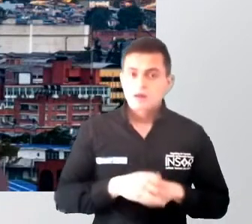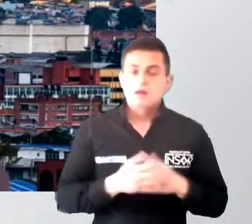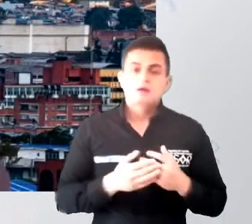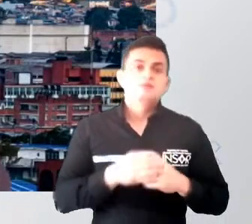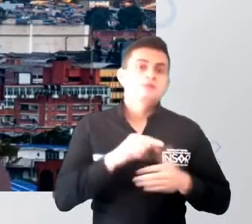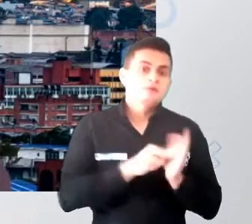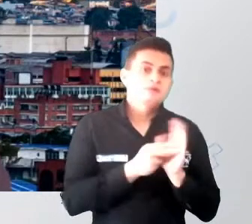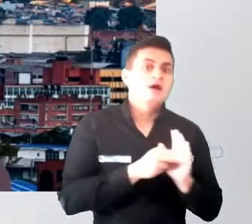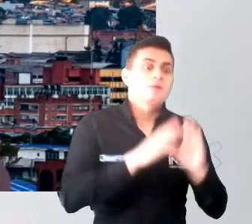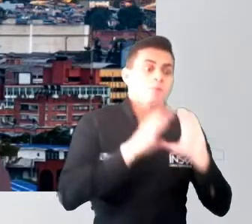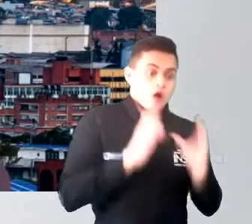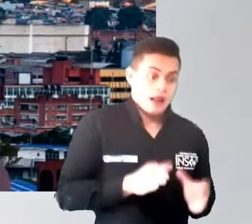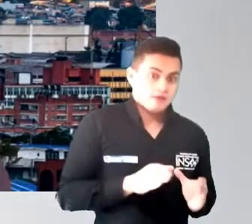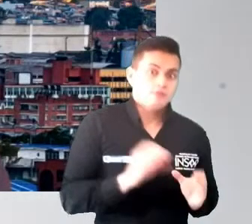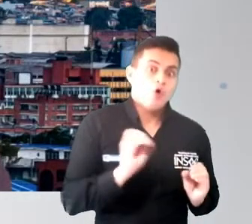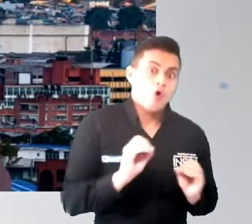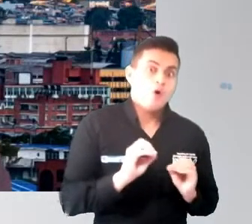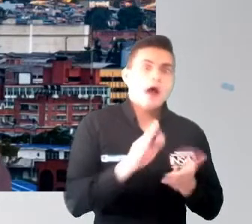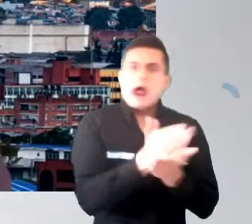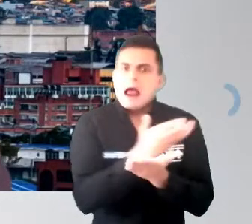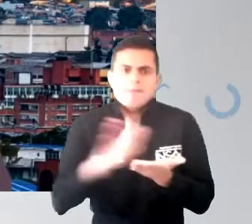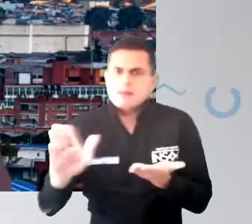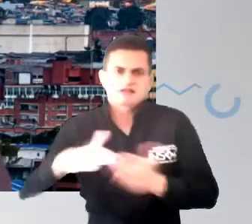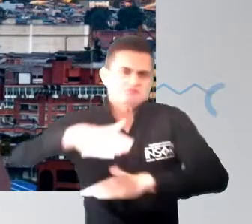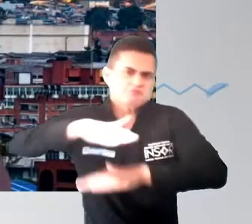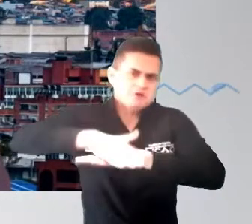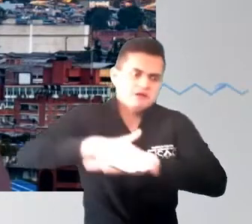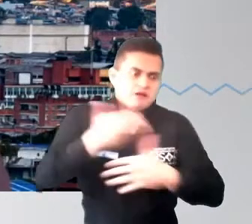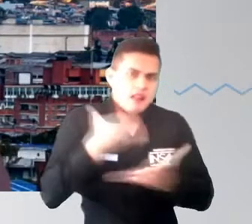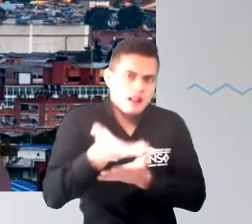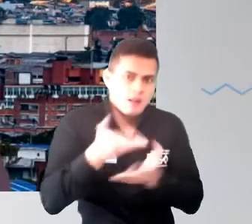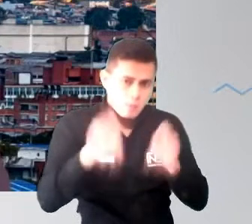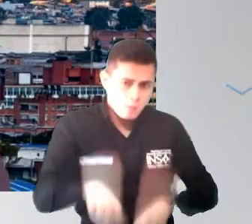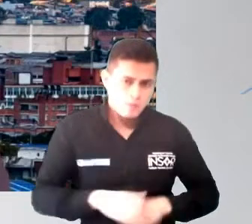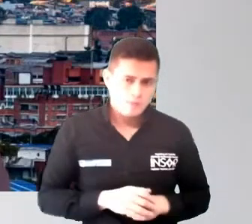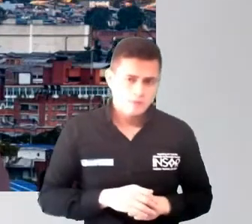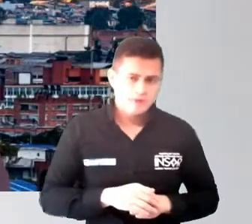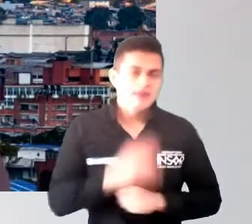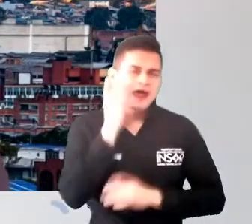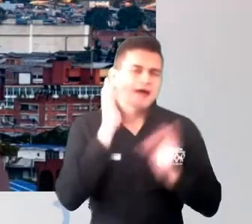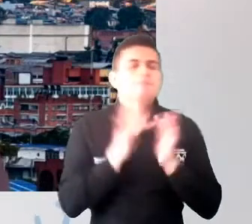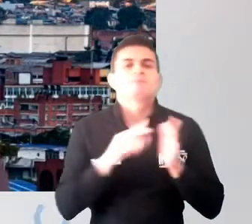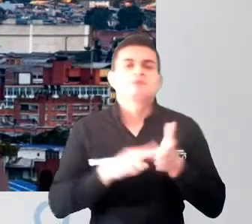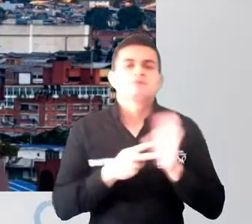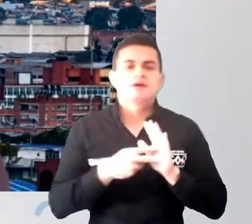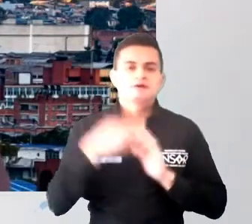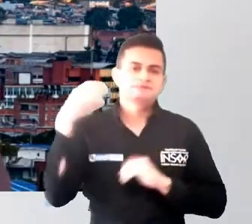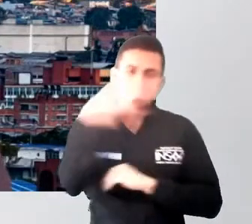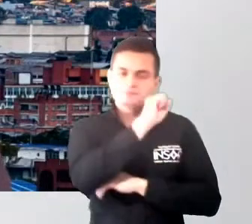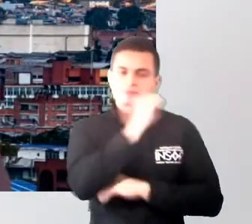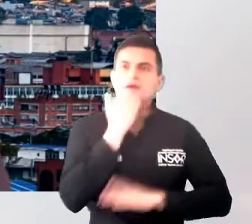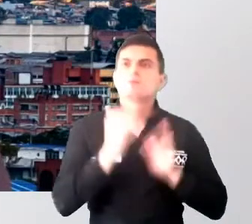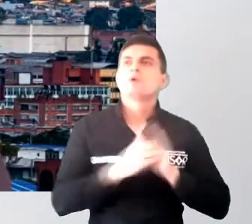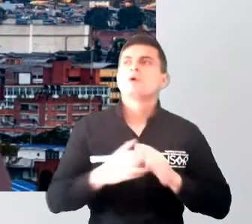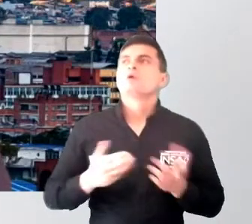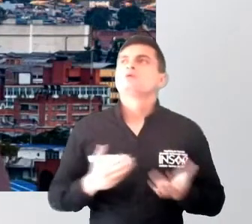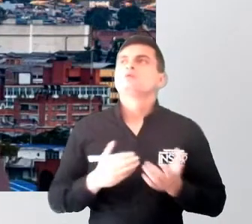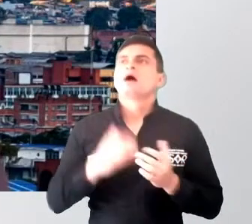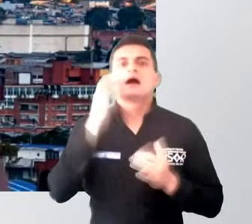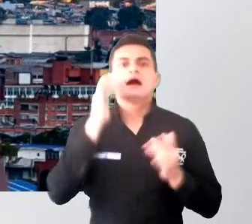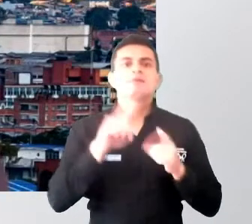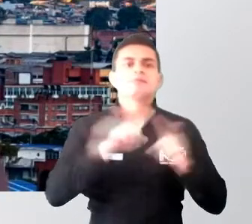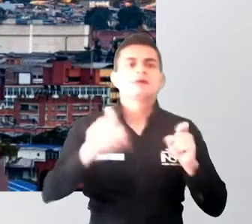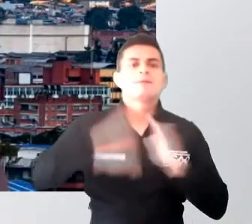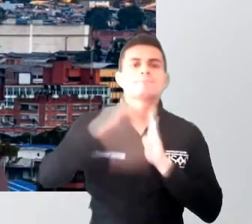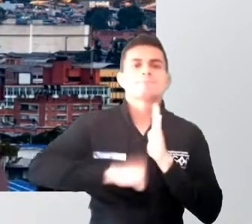clase. Esto bajo el entendido de que trabajamos por créditos y entonces 3 créditos pues son